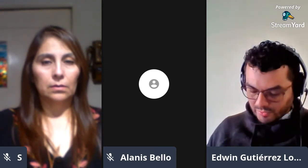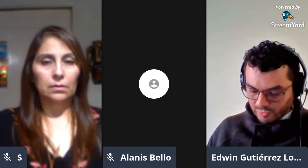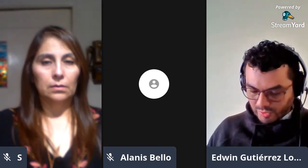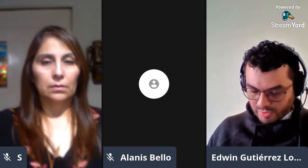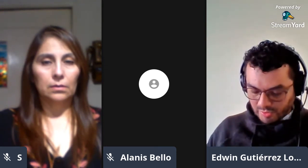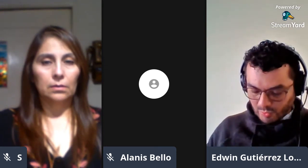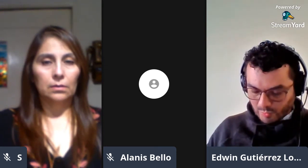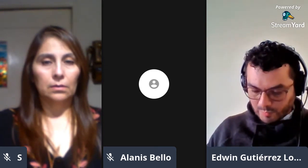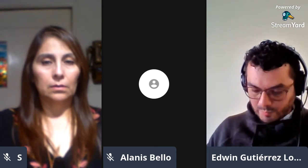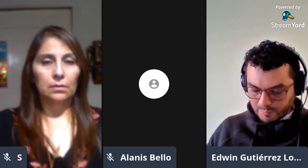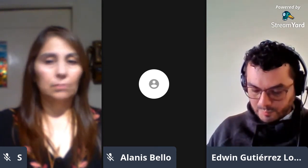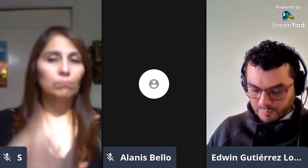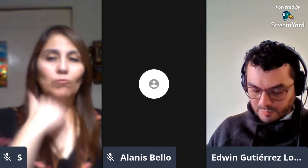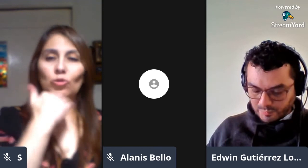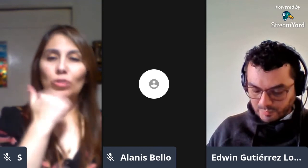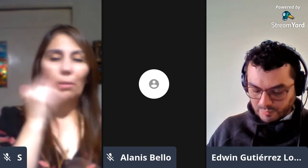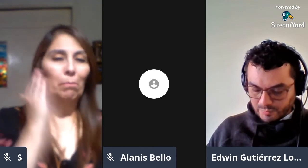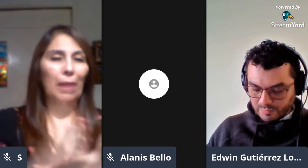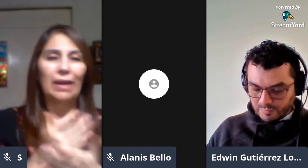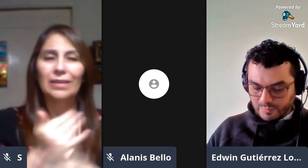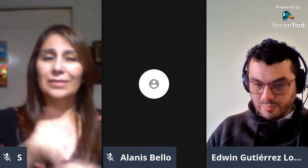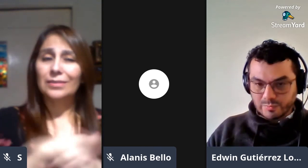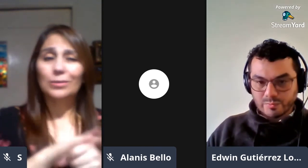No sé qué ha sucedido.